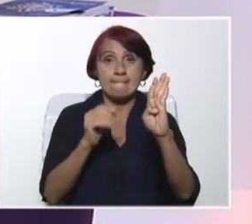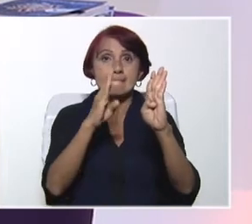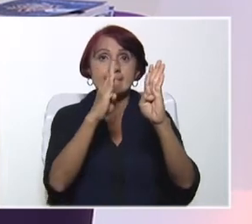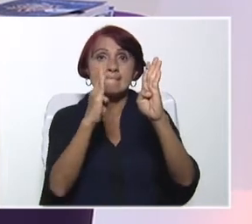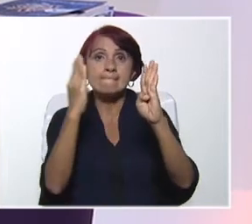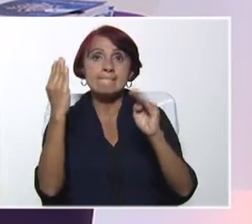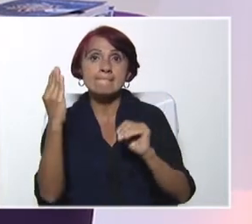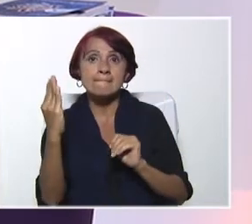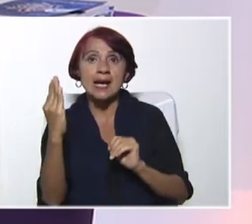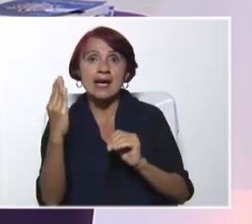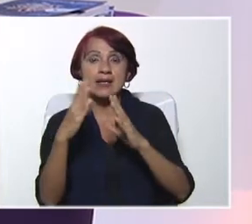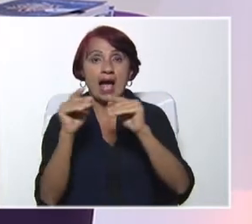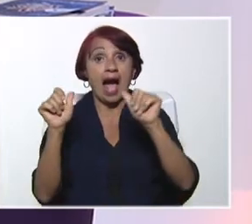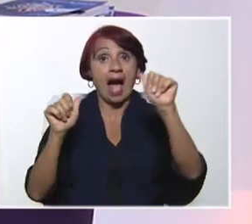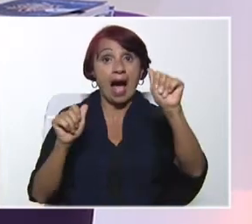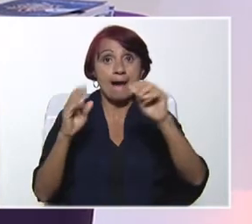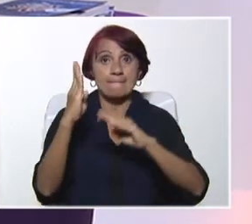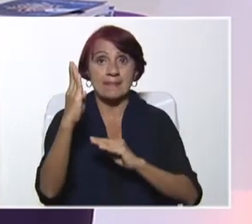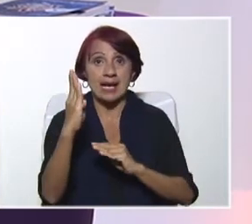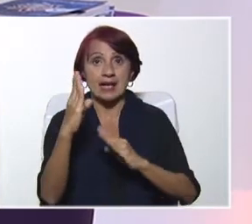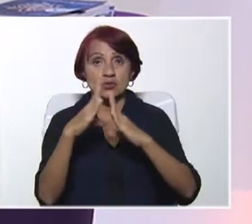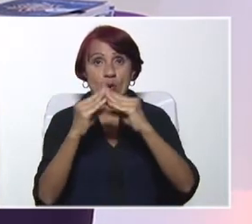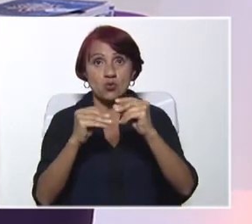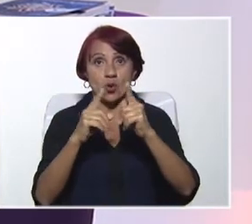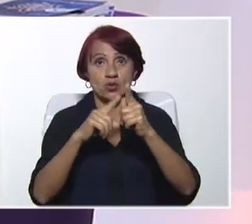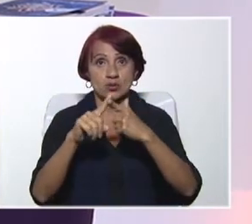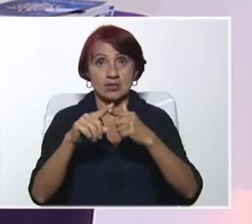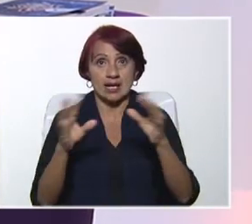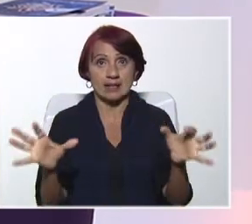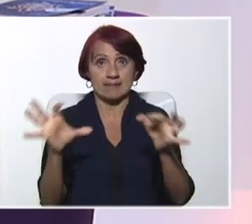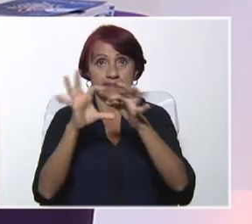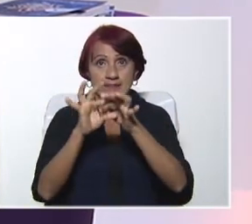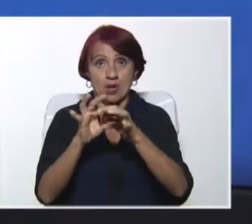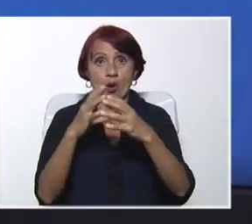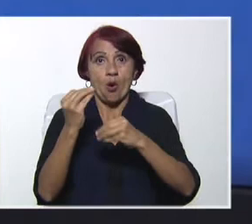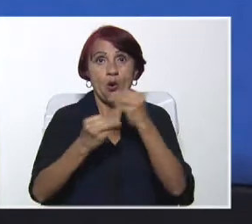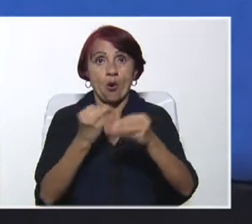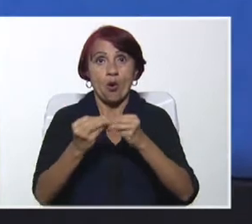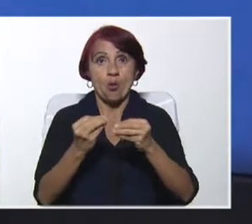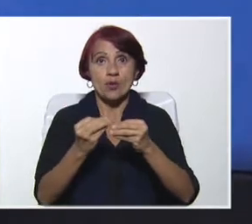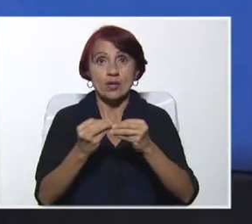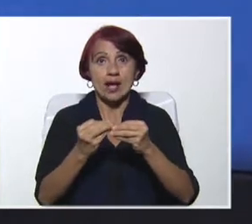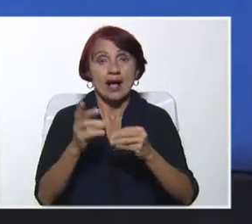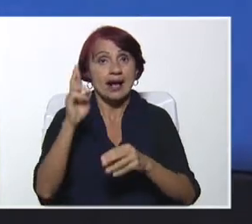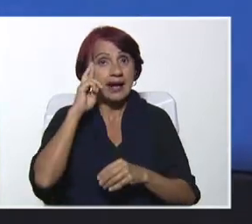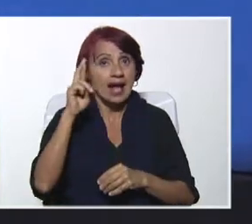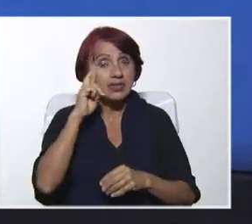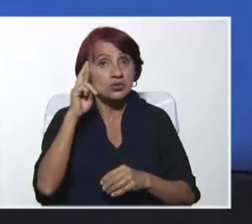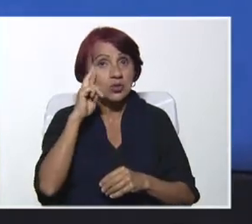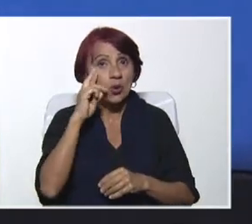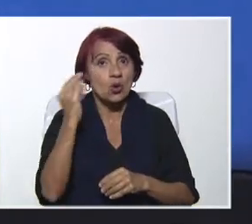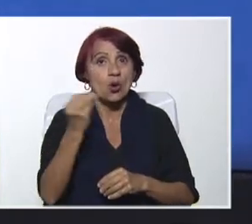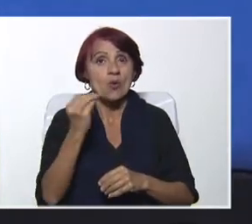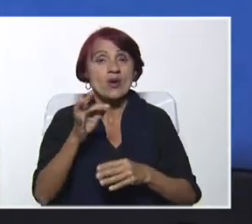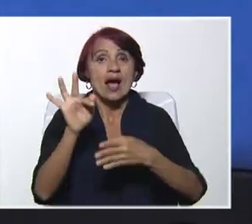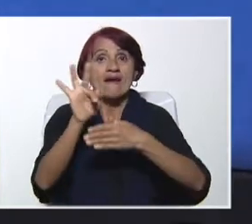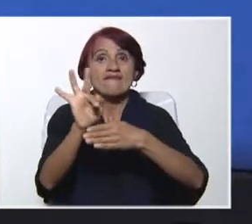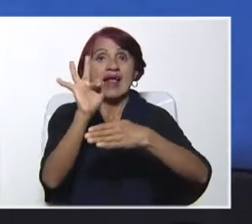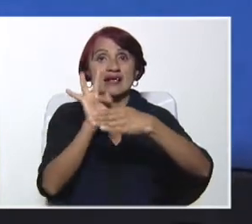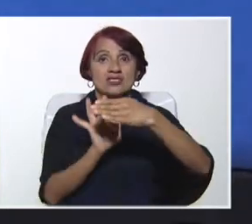BA' y B'. Eso se relaciona a través de una razón, es decir, una